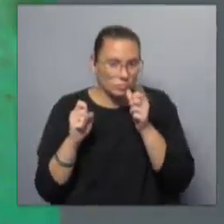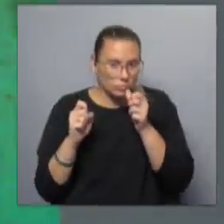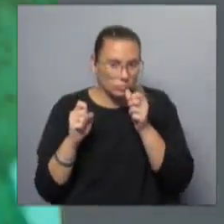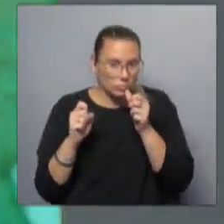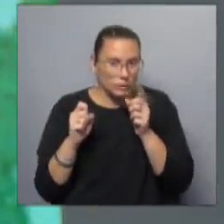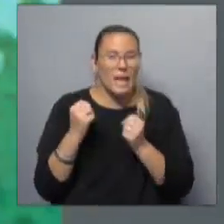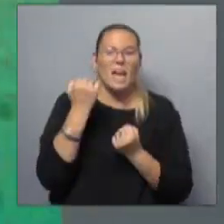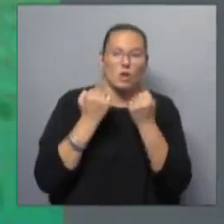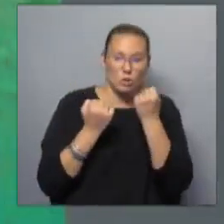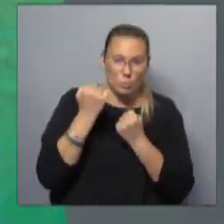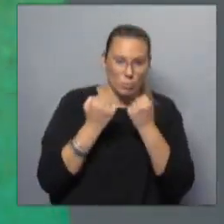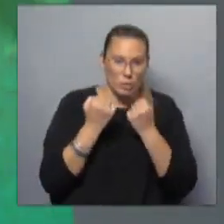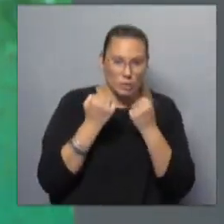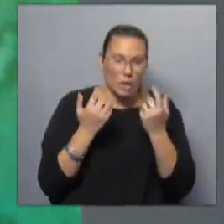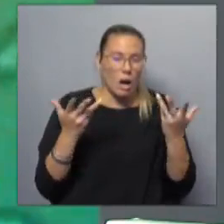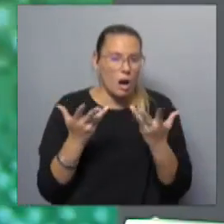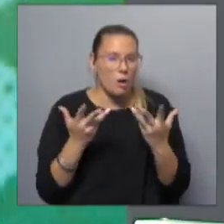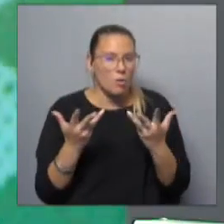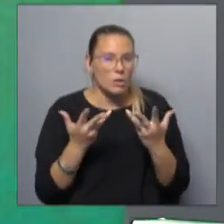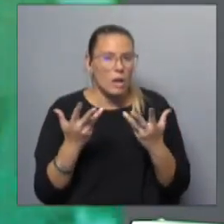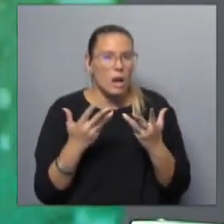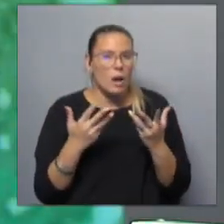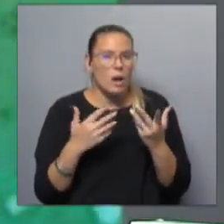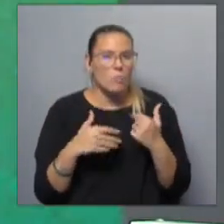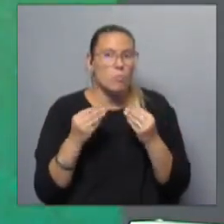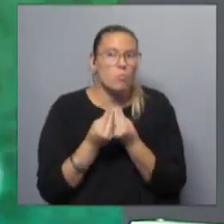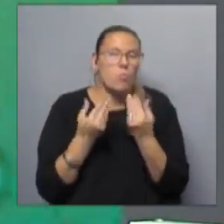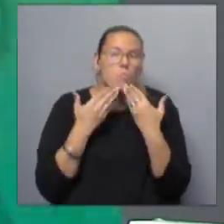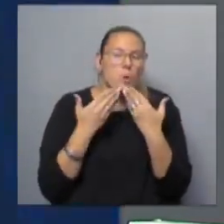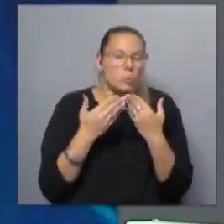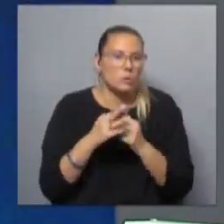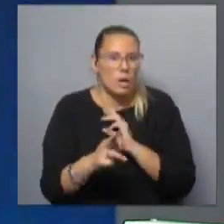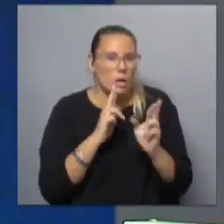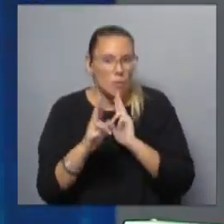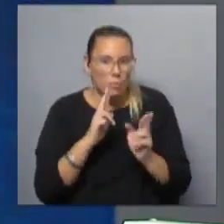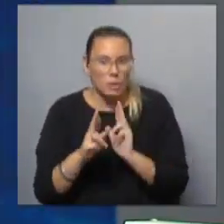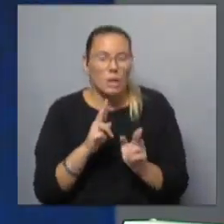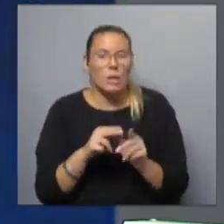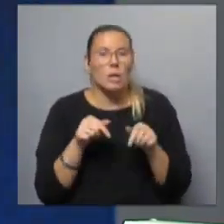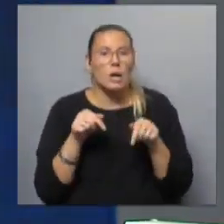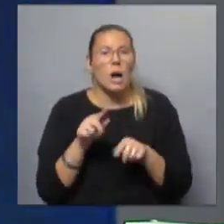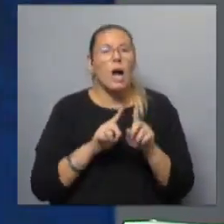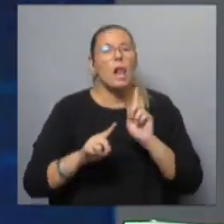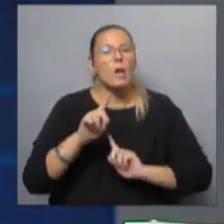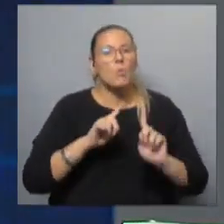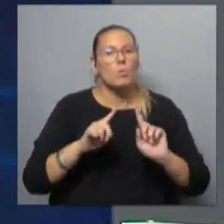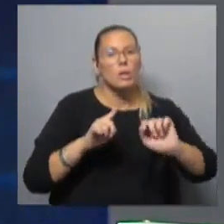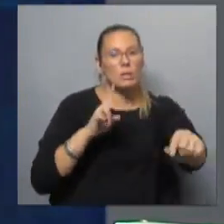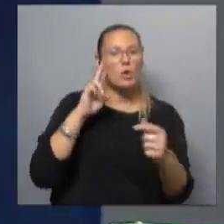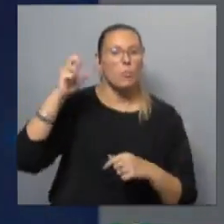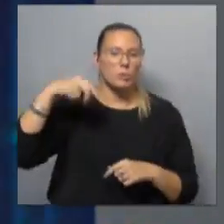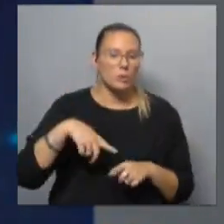los economistas, las economistas por estas horas tienen mucha consulta para responder. Sí, y hay algunas voces que coinciden